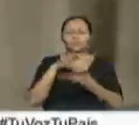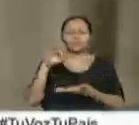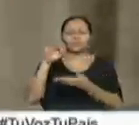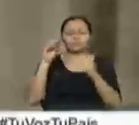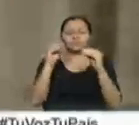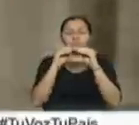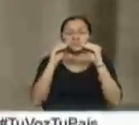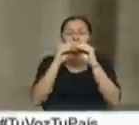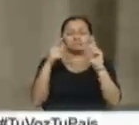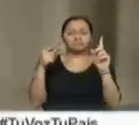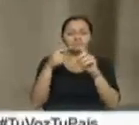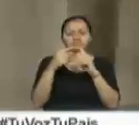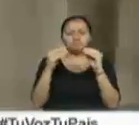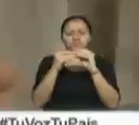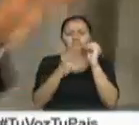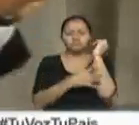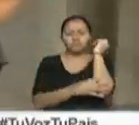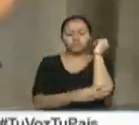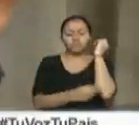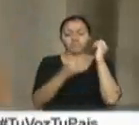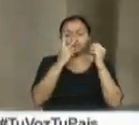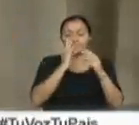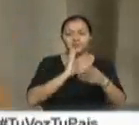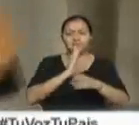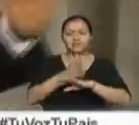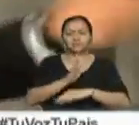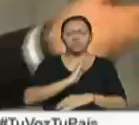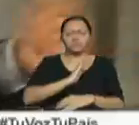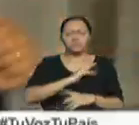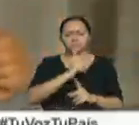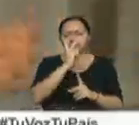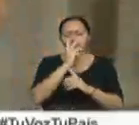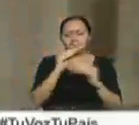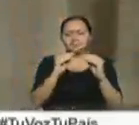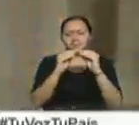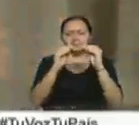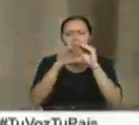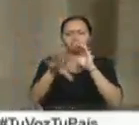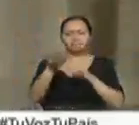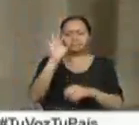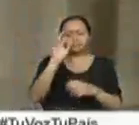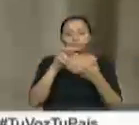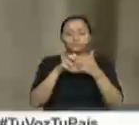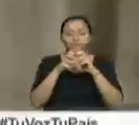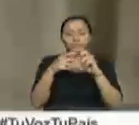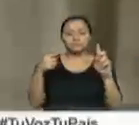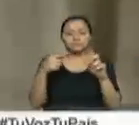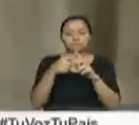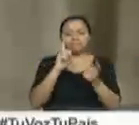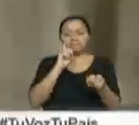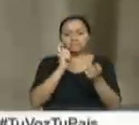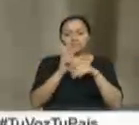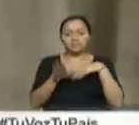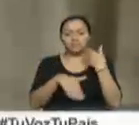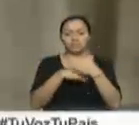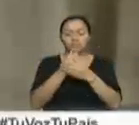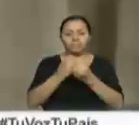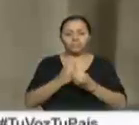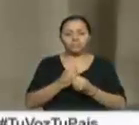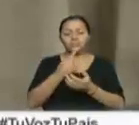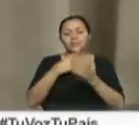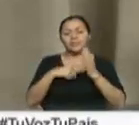sobre todo a los más pobres. Después viene lo técnico. Entonces se tomaron muchas medidas técnicas fruto de ese cambio de relaciones de poder. Por